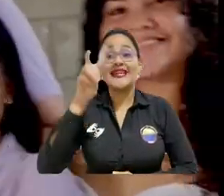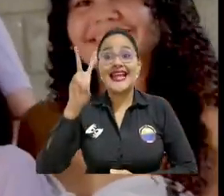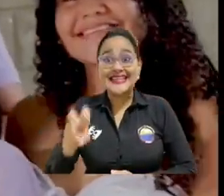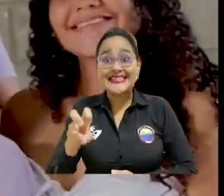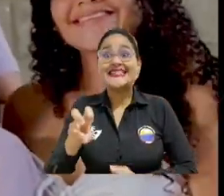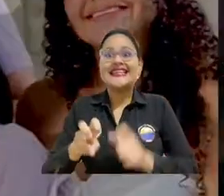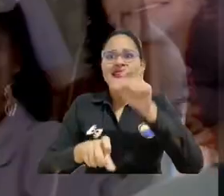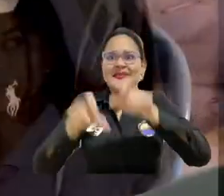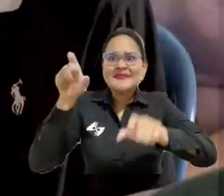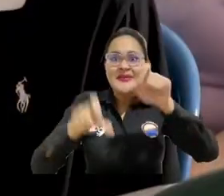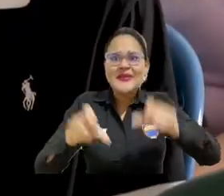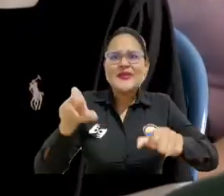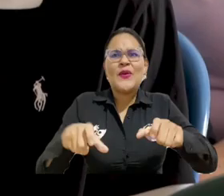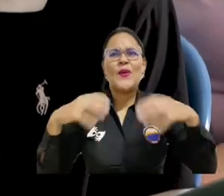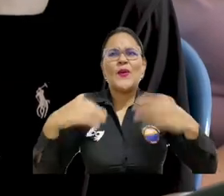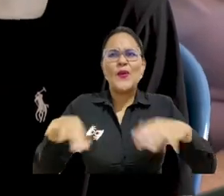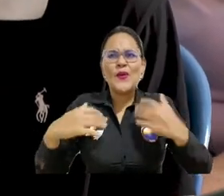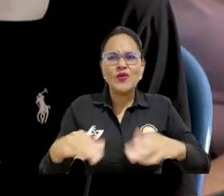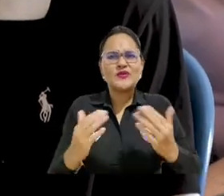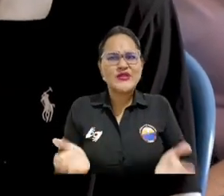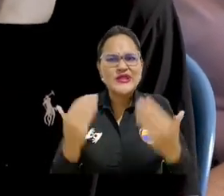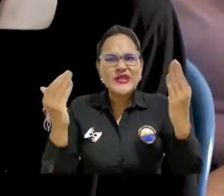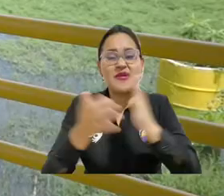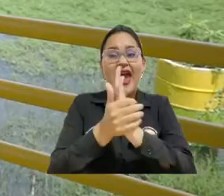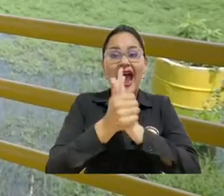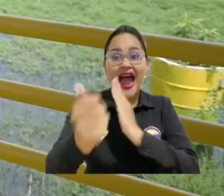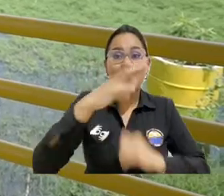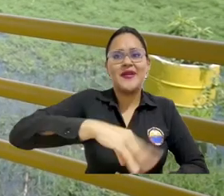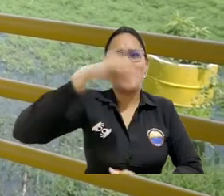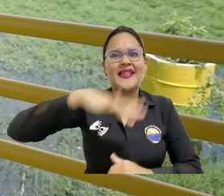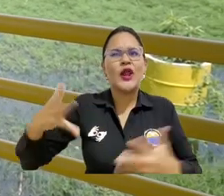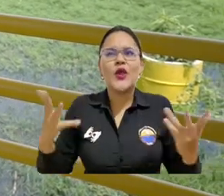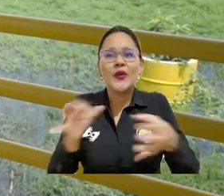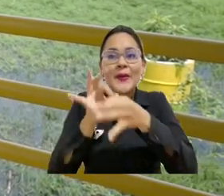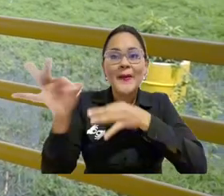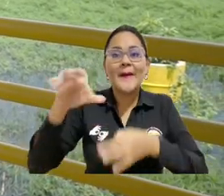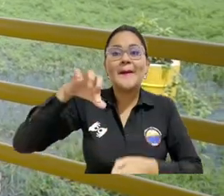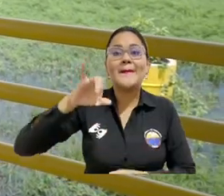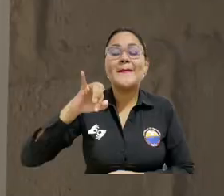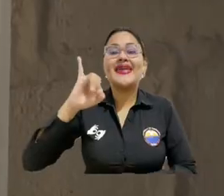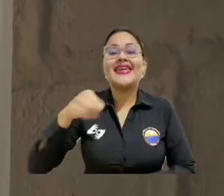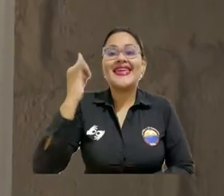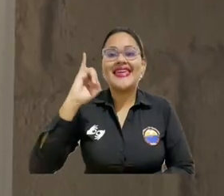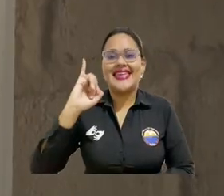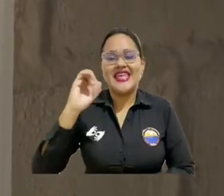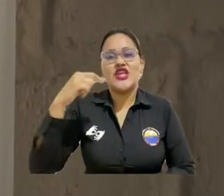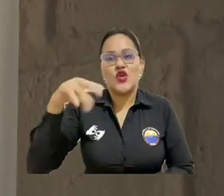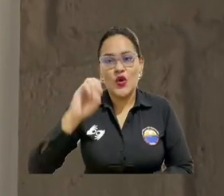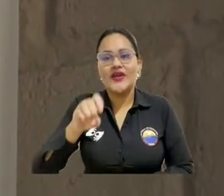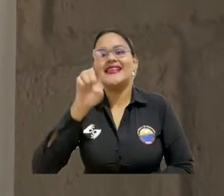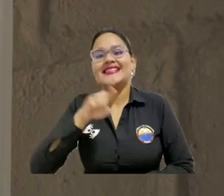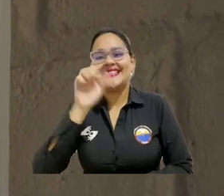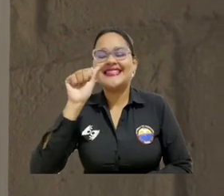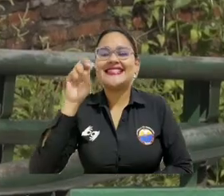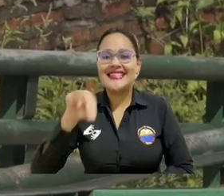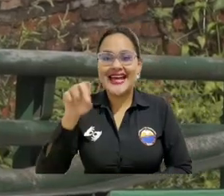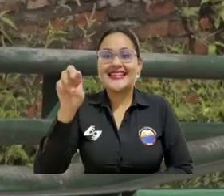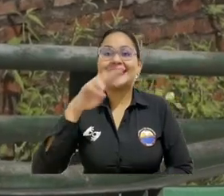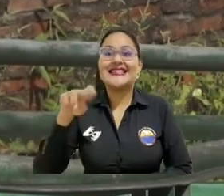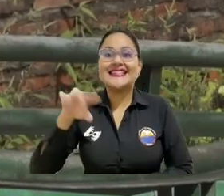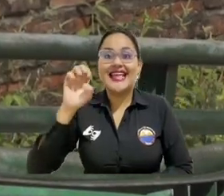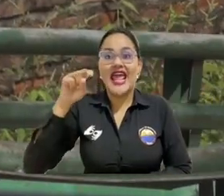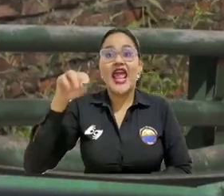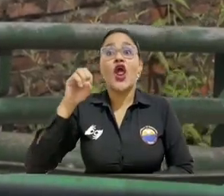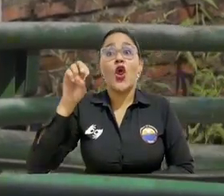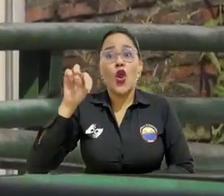187 beneficiarios dan cuenta del éxito del programa Talento Magdalena en Pijiño del Carmen y San Zenón, ubicados en el ranking de los